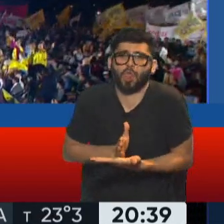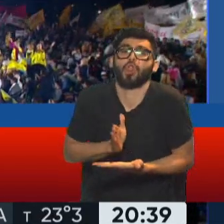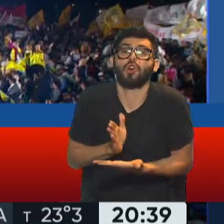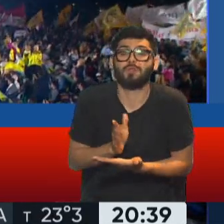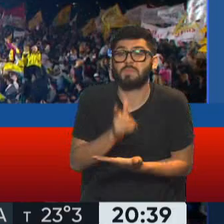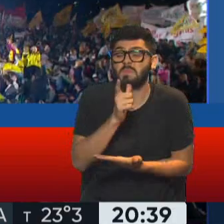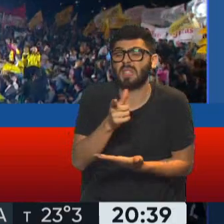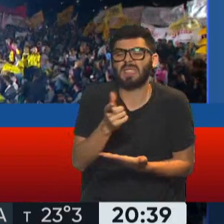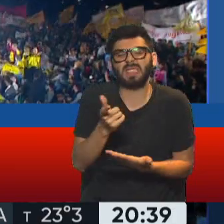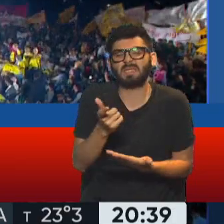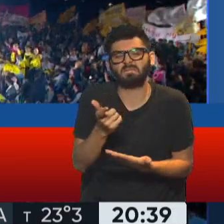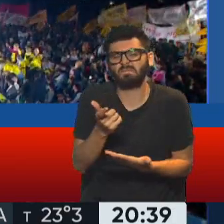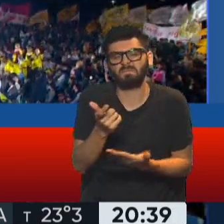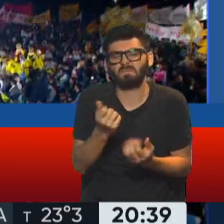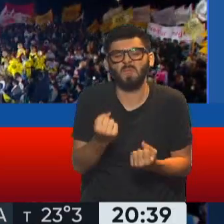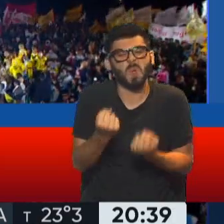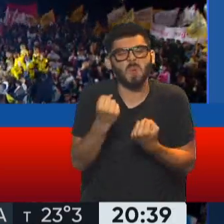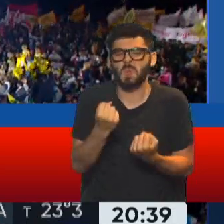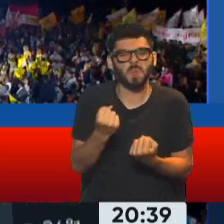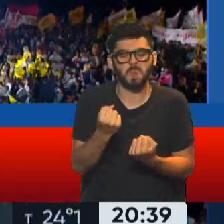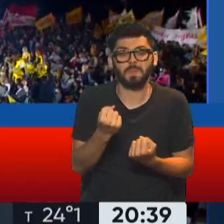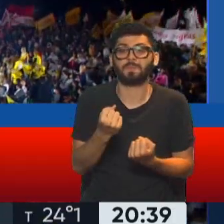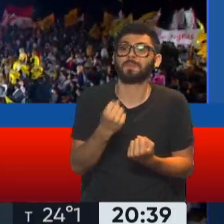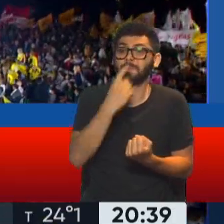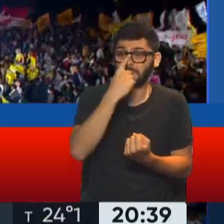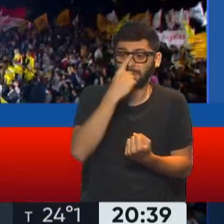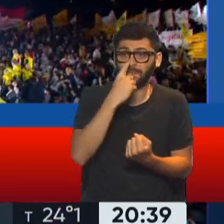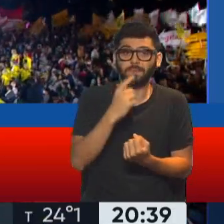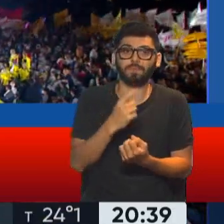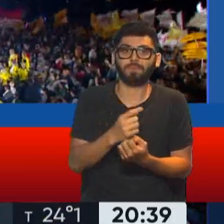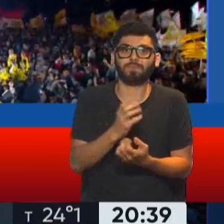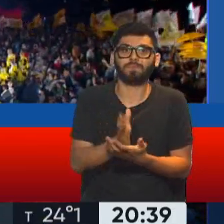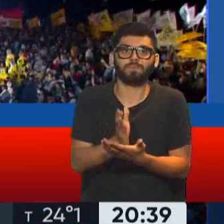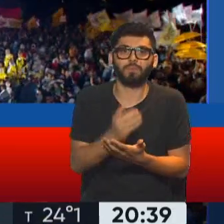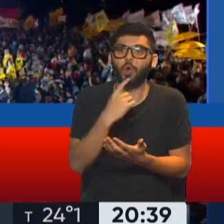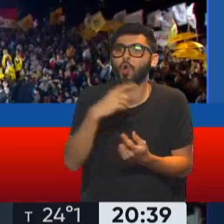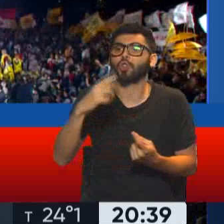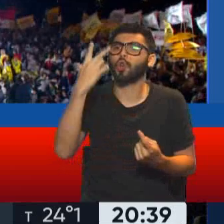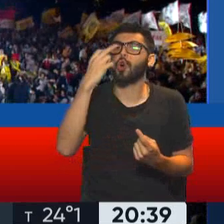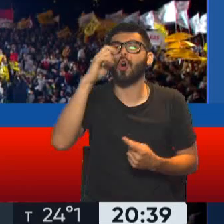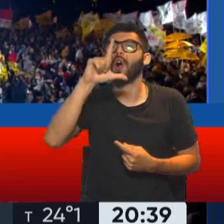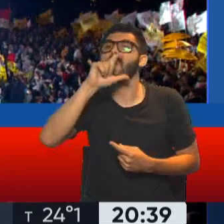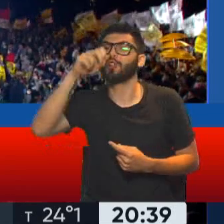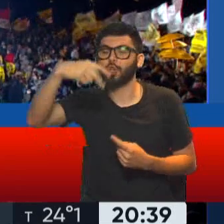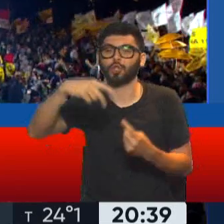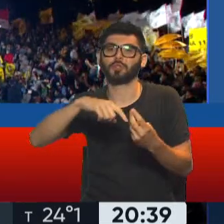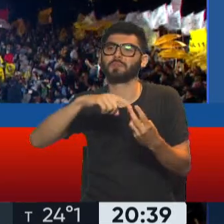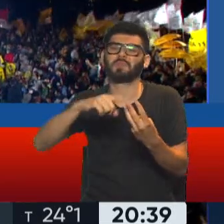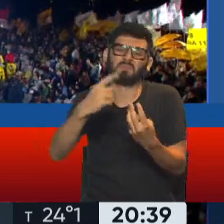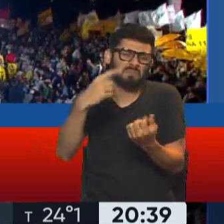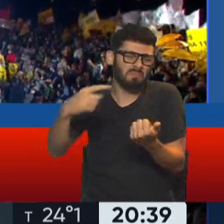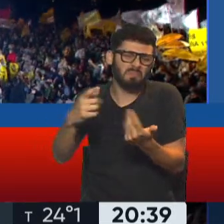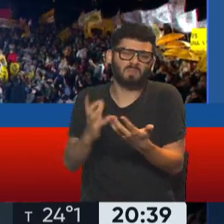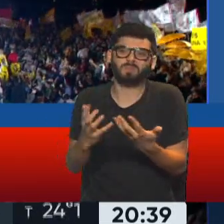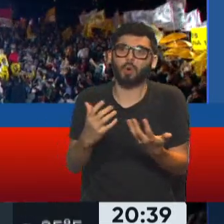sido bastante frágil. No ha cuajado una tercera opción, Houghton, etcétera, los otros candidatos. Me parece que sigue justamente la